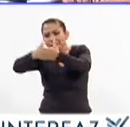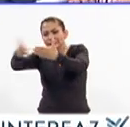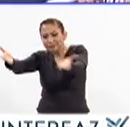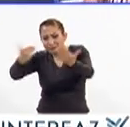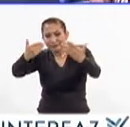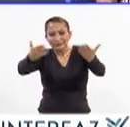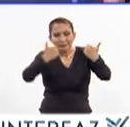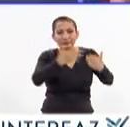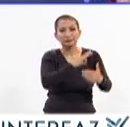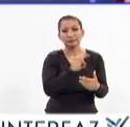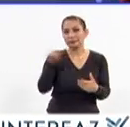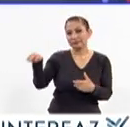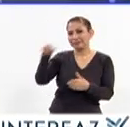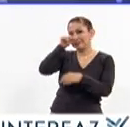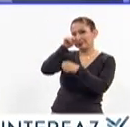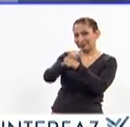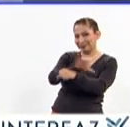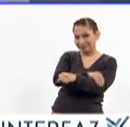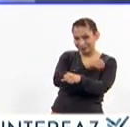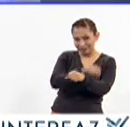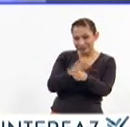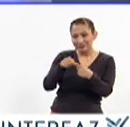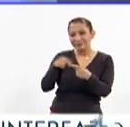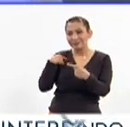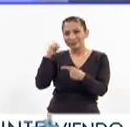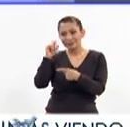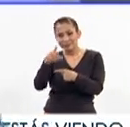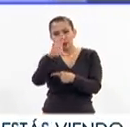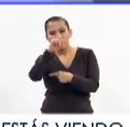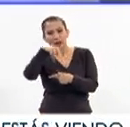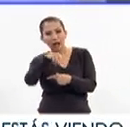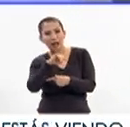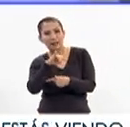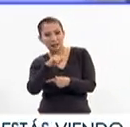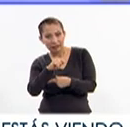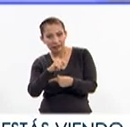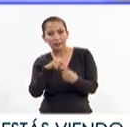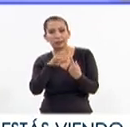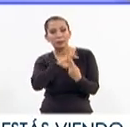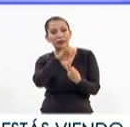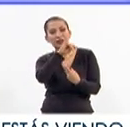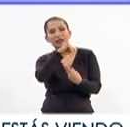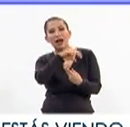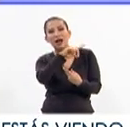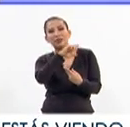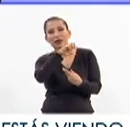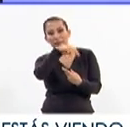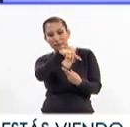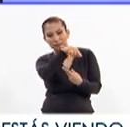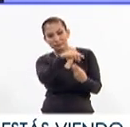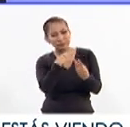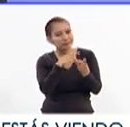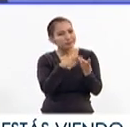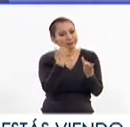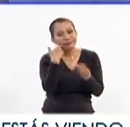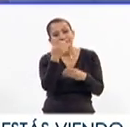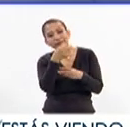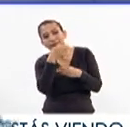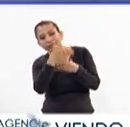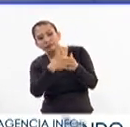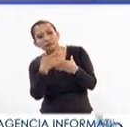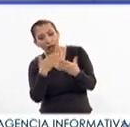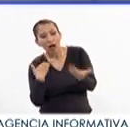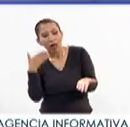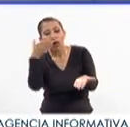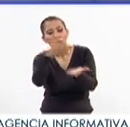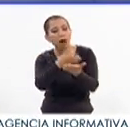puede tener la Secretaría de Energía, mismo CONACYT, que puede tener el INADEM. Y en ese tipo de